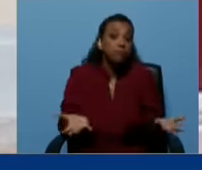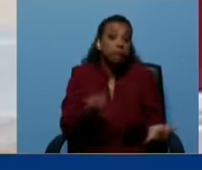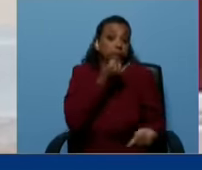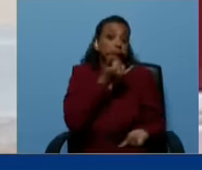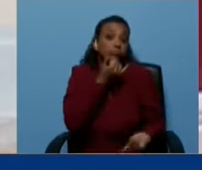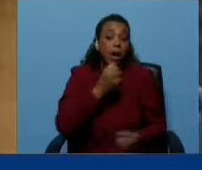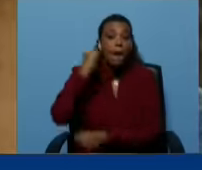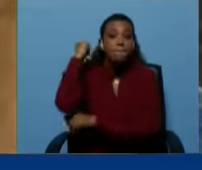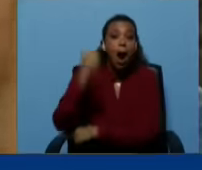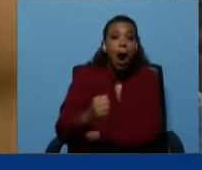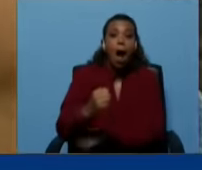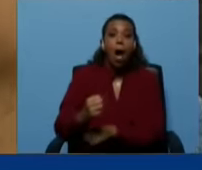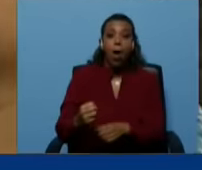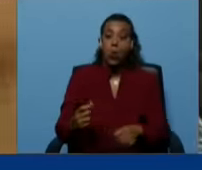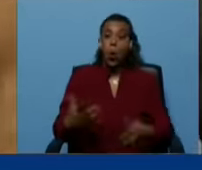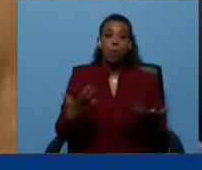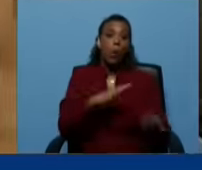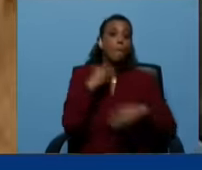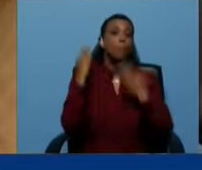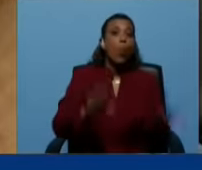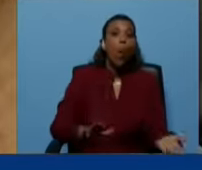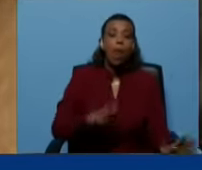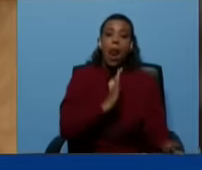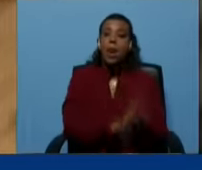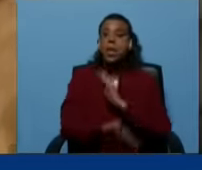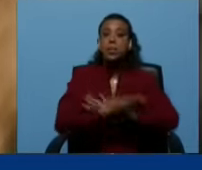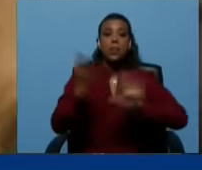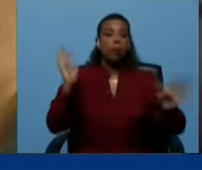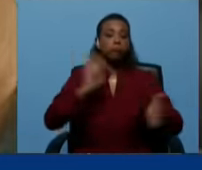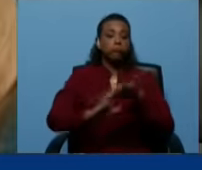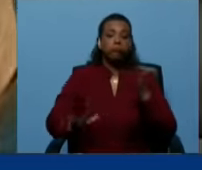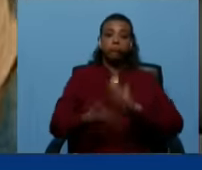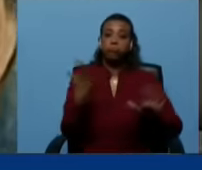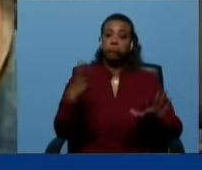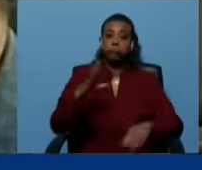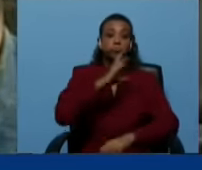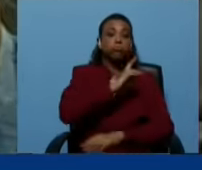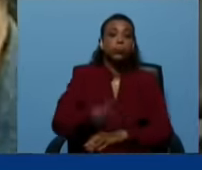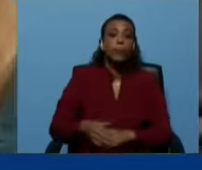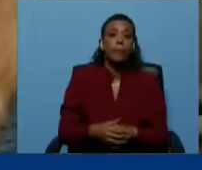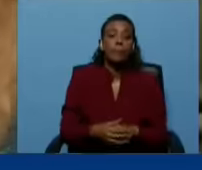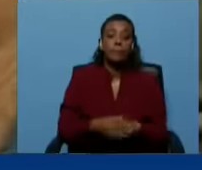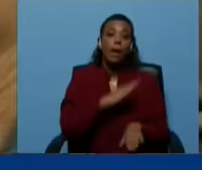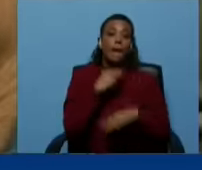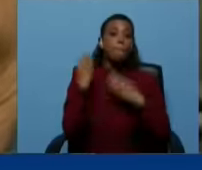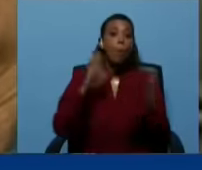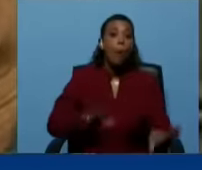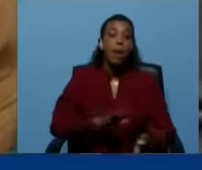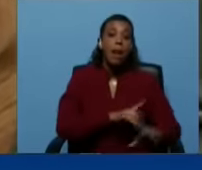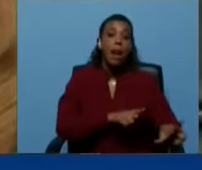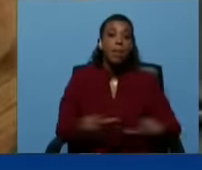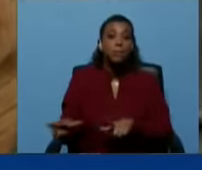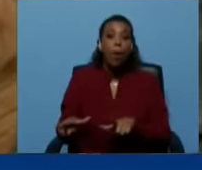Silla eléctrica. Tum, tum. ¿Cómo se dice aquí?